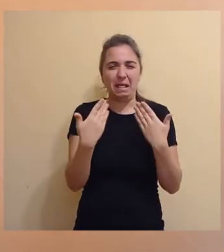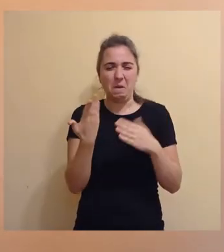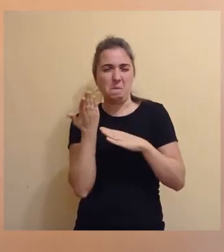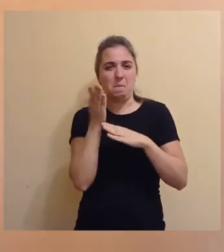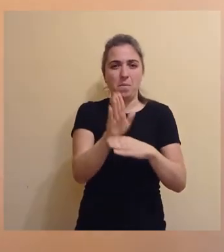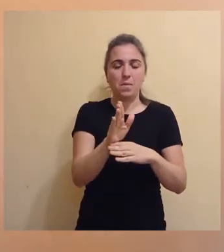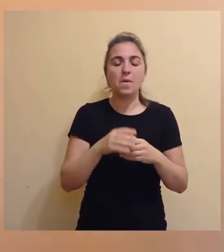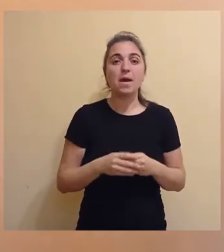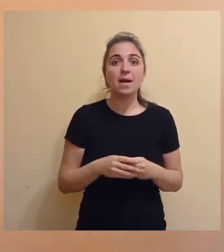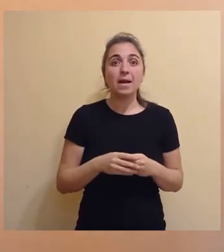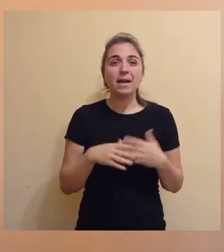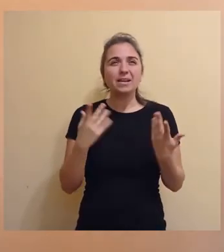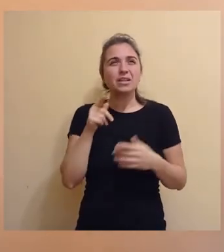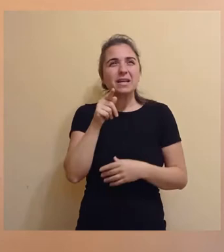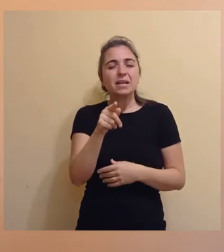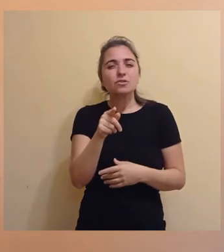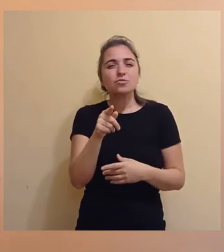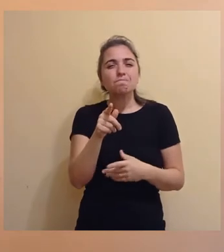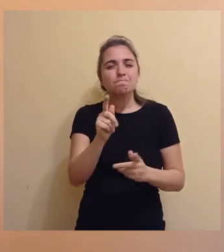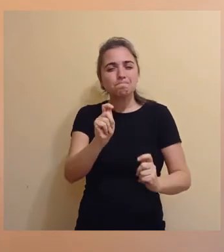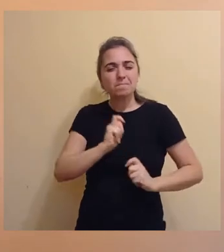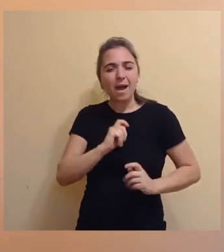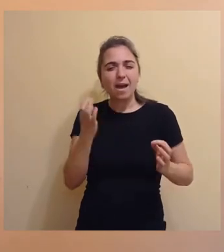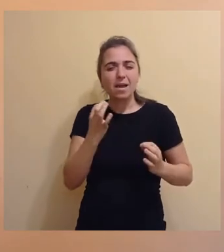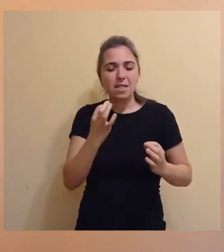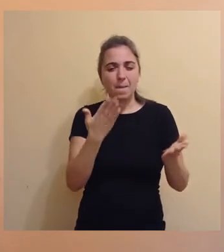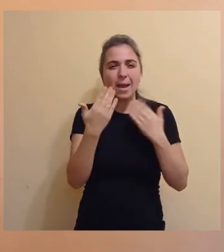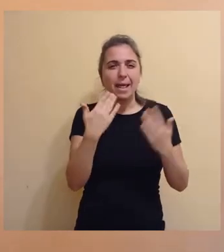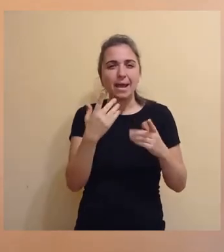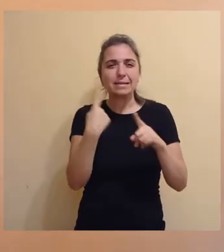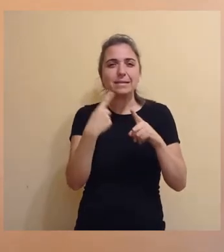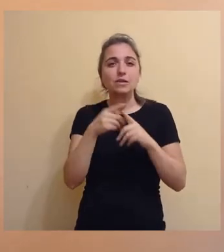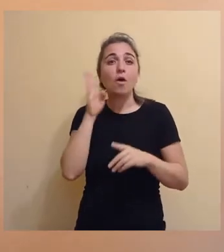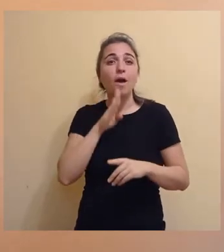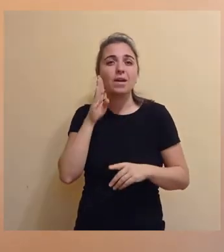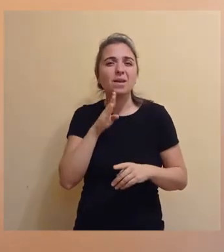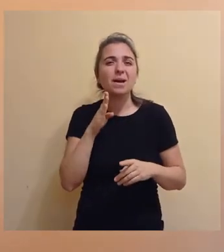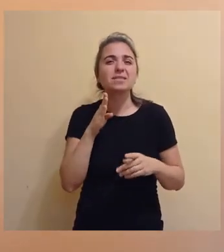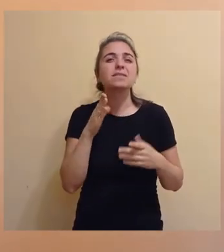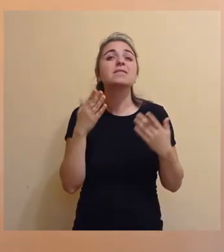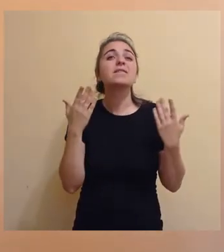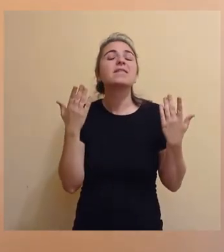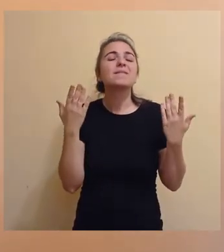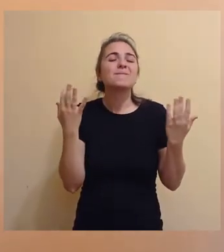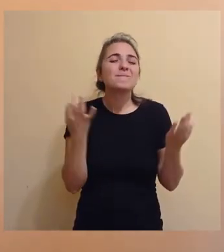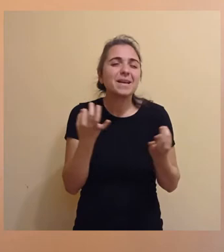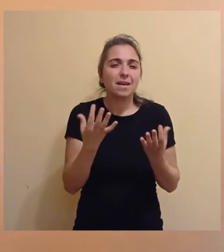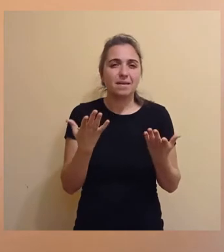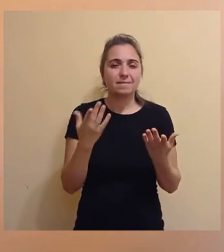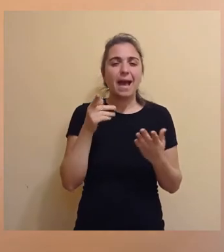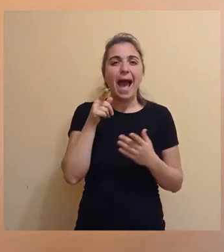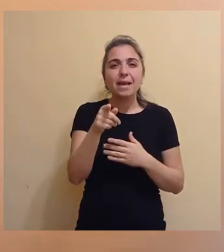de relación. ¿Y qué crea, sobre todo cuando estamos hablando de parejas sexoafectivas?